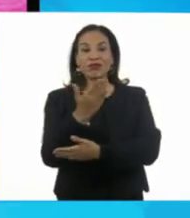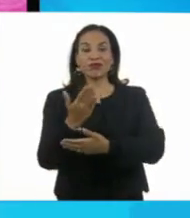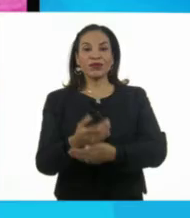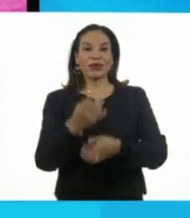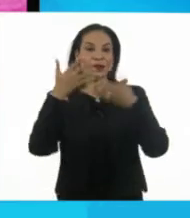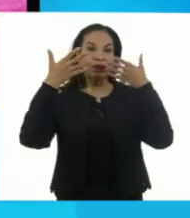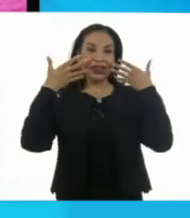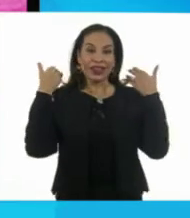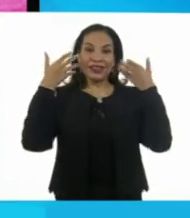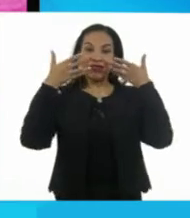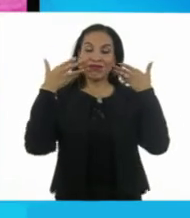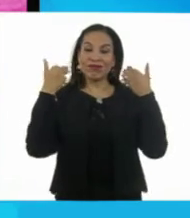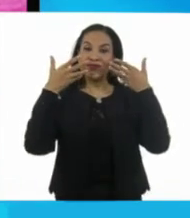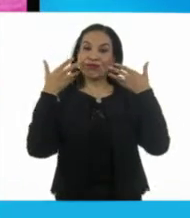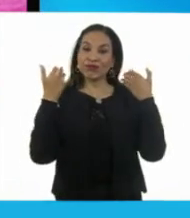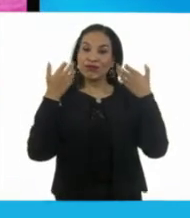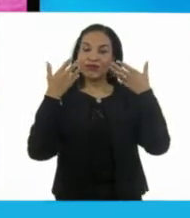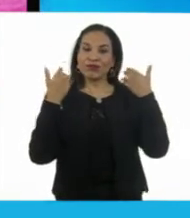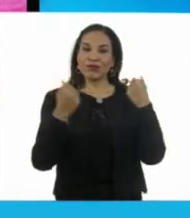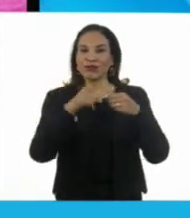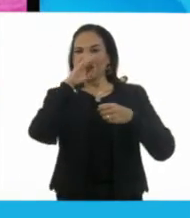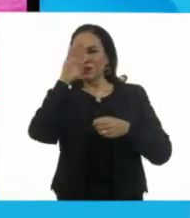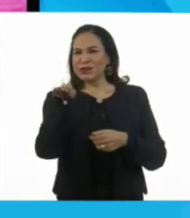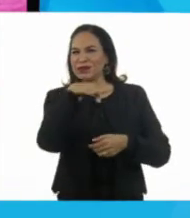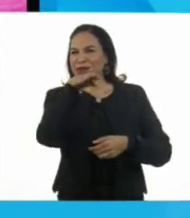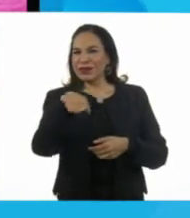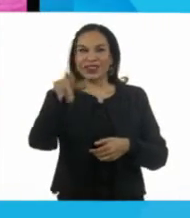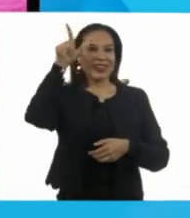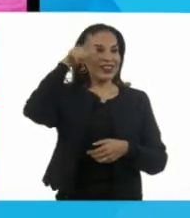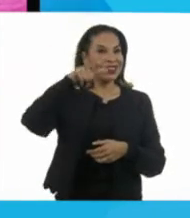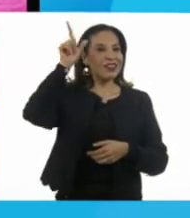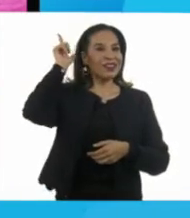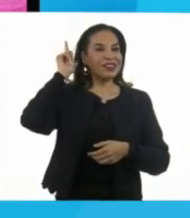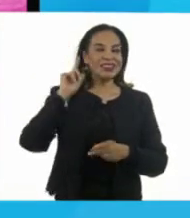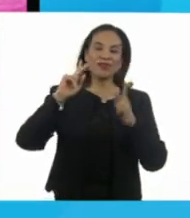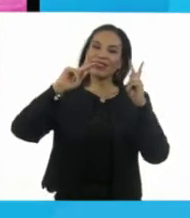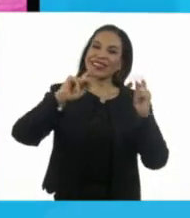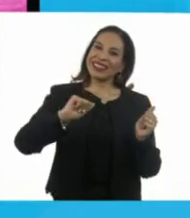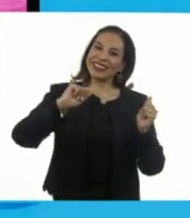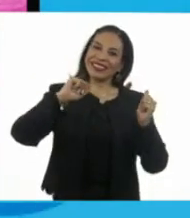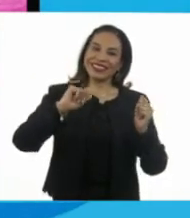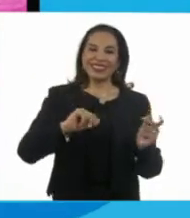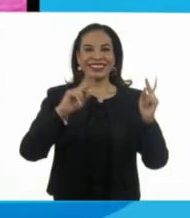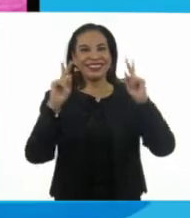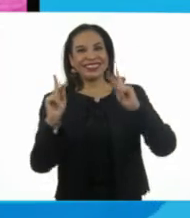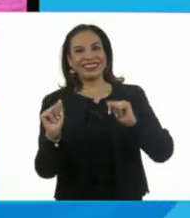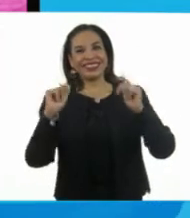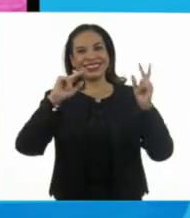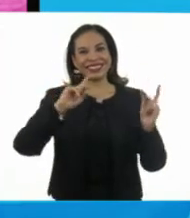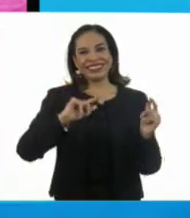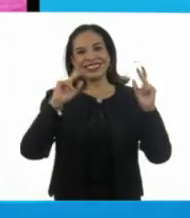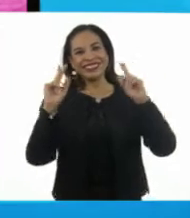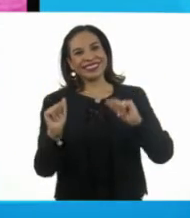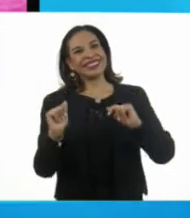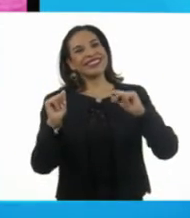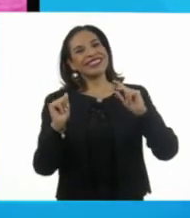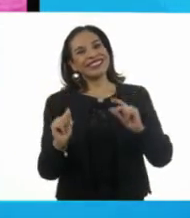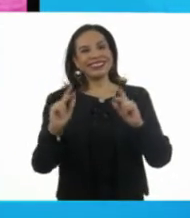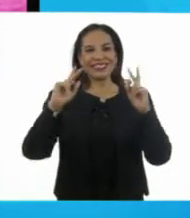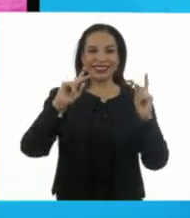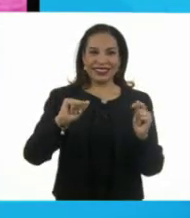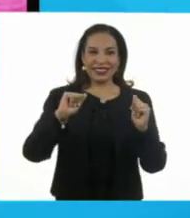un gato y un elefante loco. Para papam, papam, param papam,